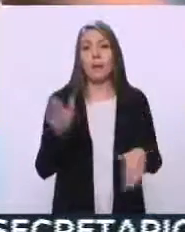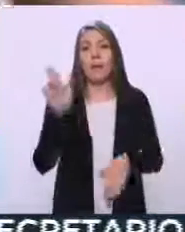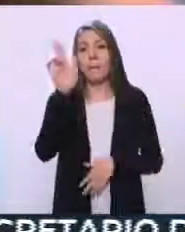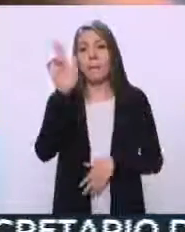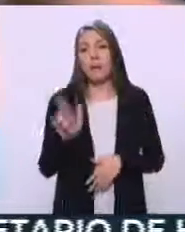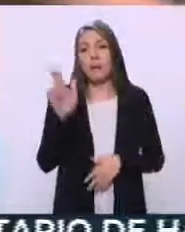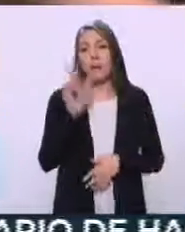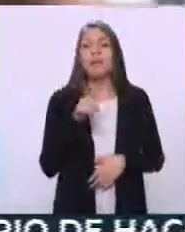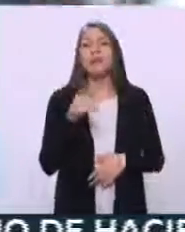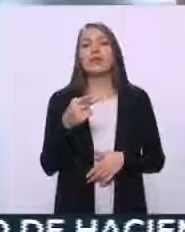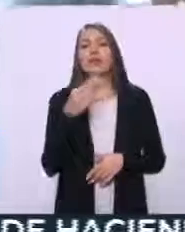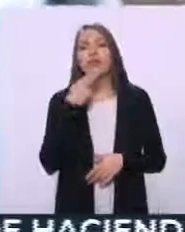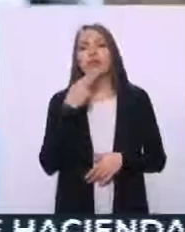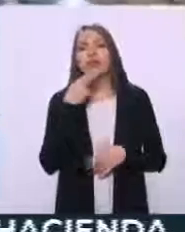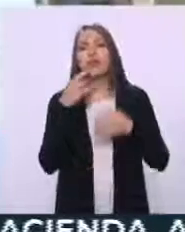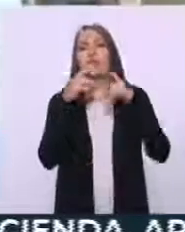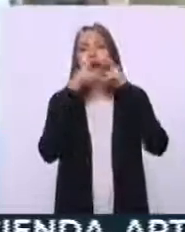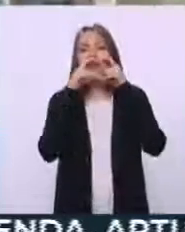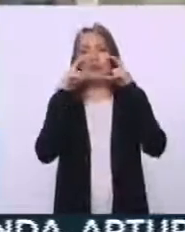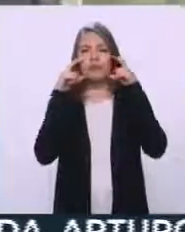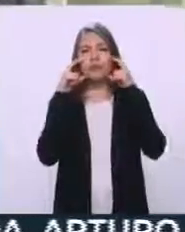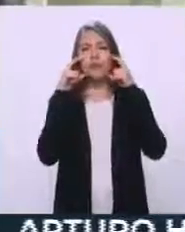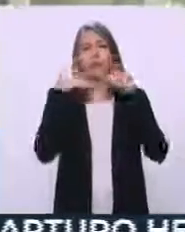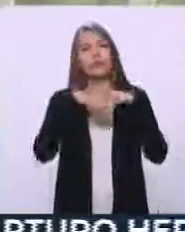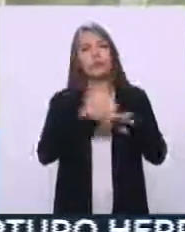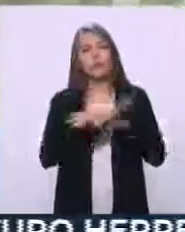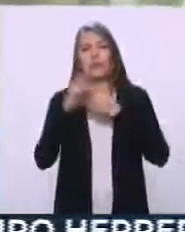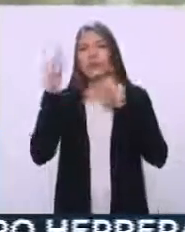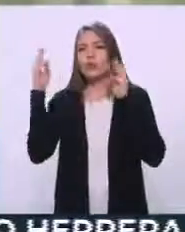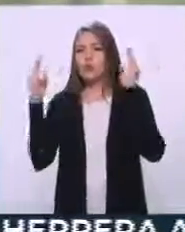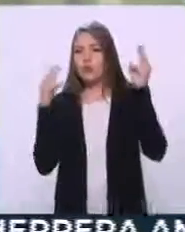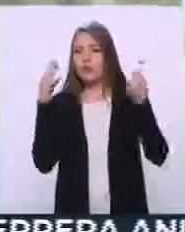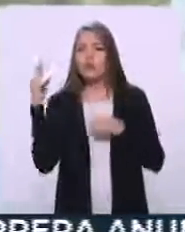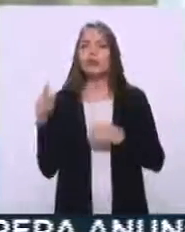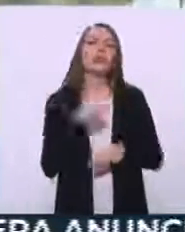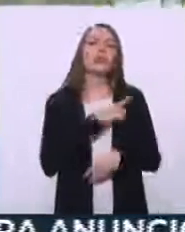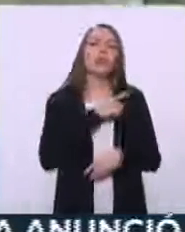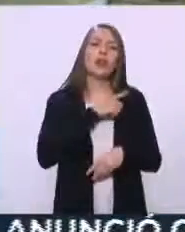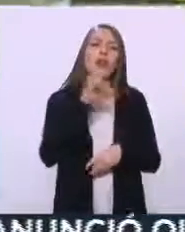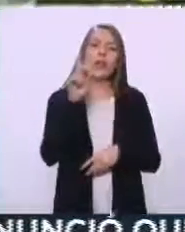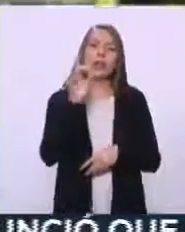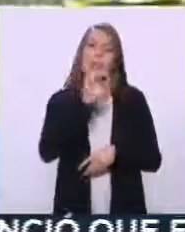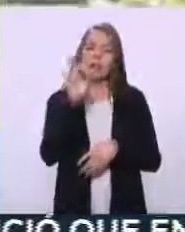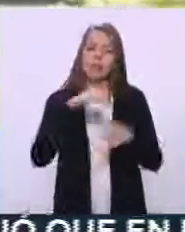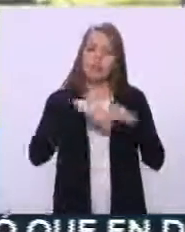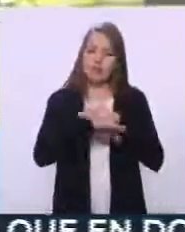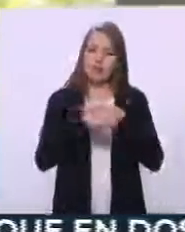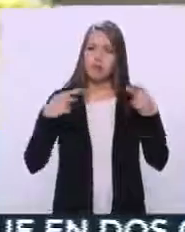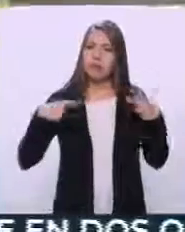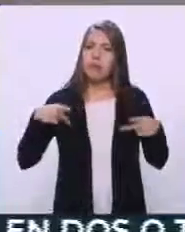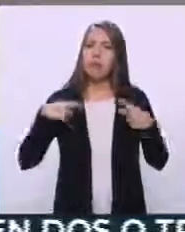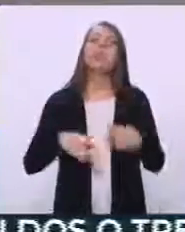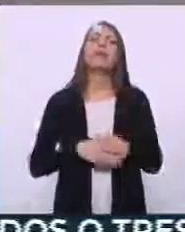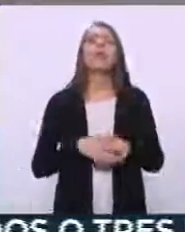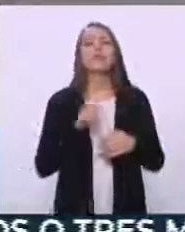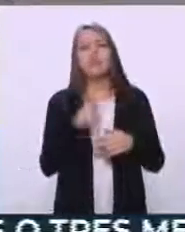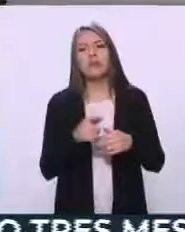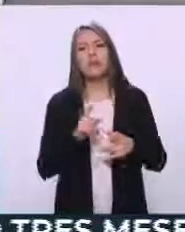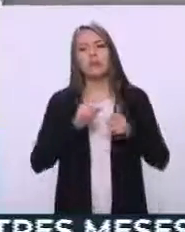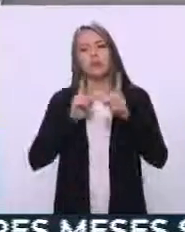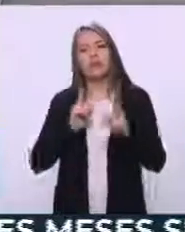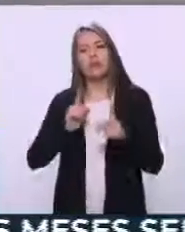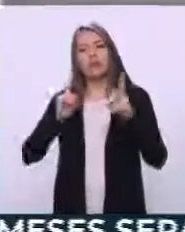el uso de cubrebocas al interior del museo en todo momento, un aforo del 30%, la sana distancia en filas y